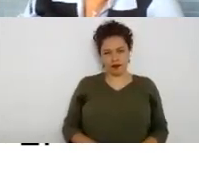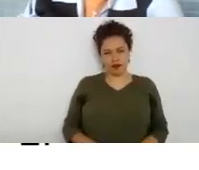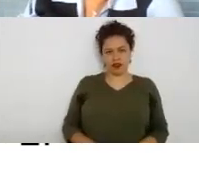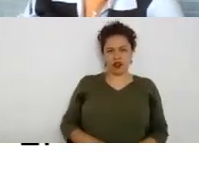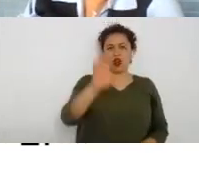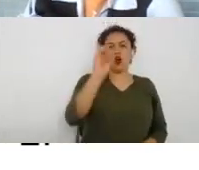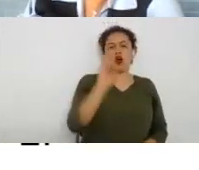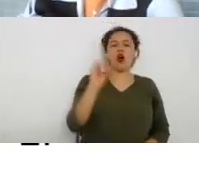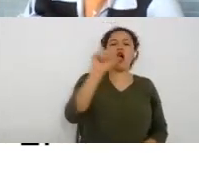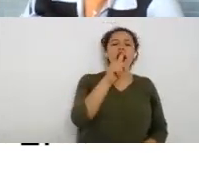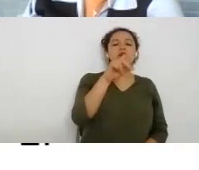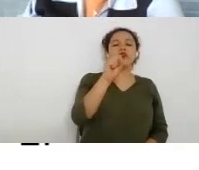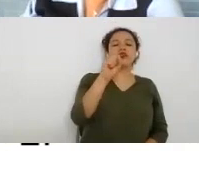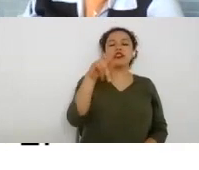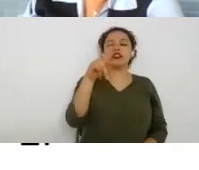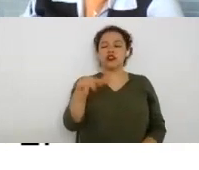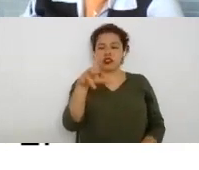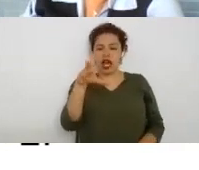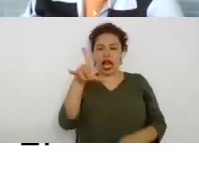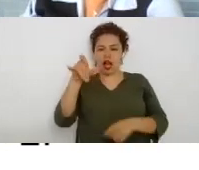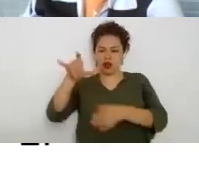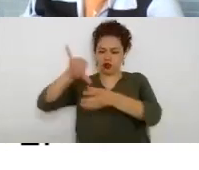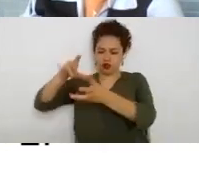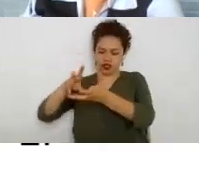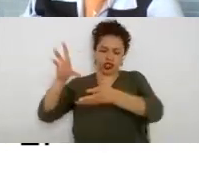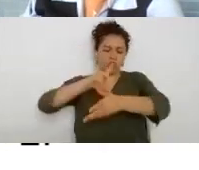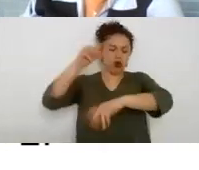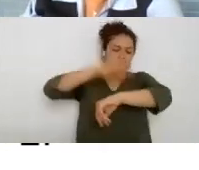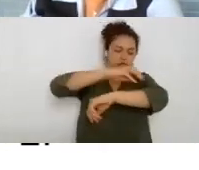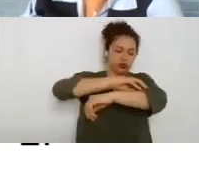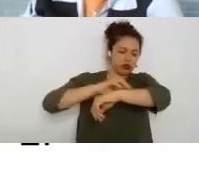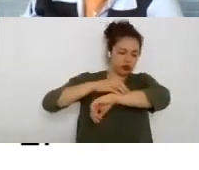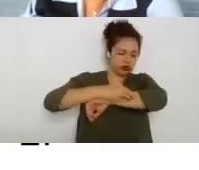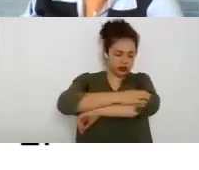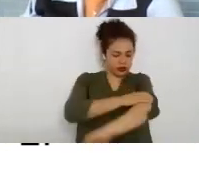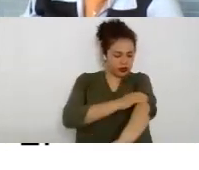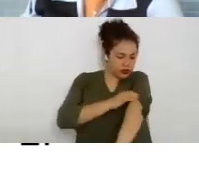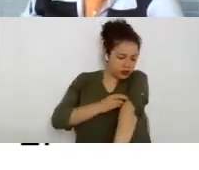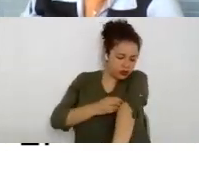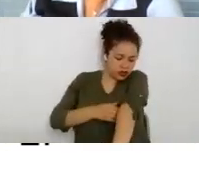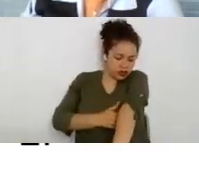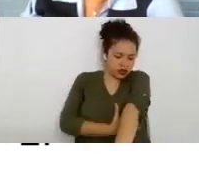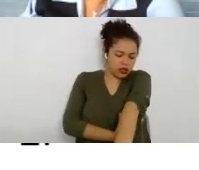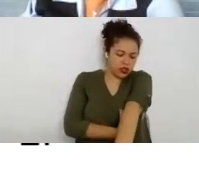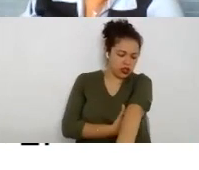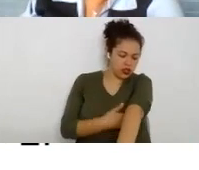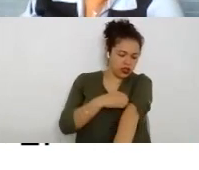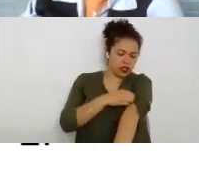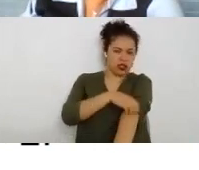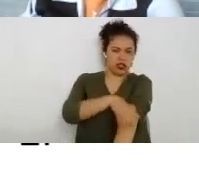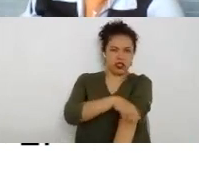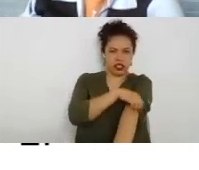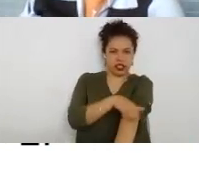apósitos humedecidos, ¿ok? Recordemos que los apósitos humedecidos no se colocan en quemaduras por agentes químicos